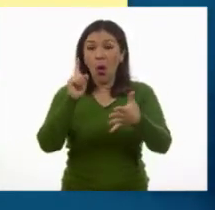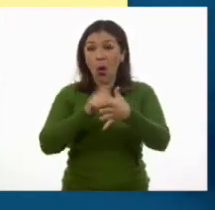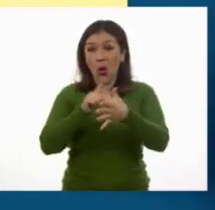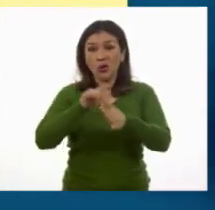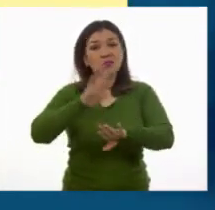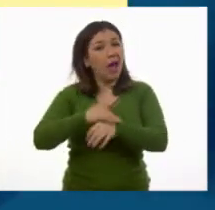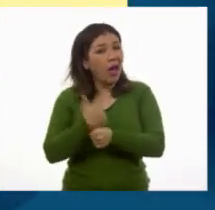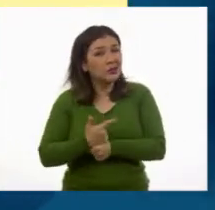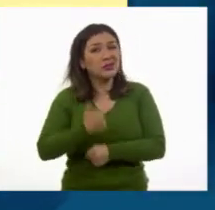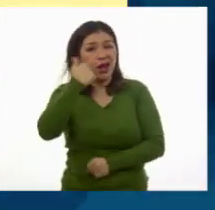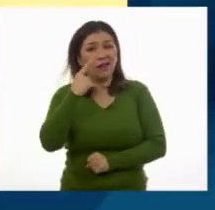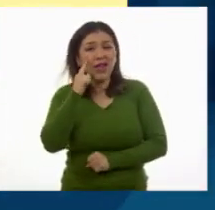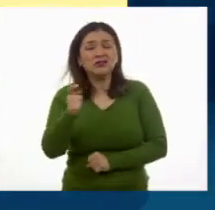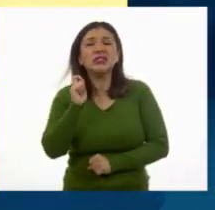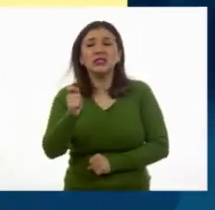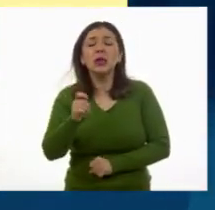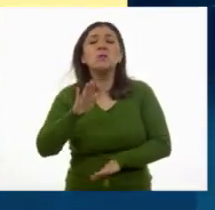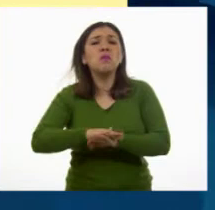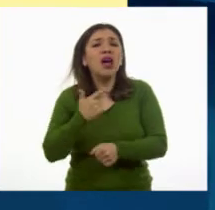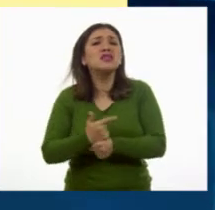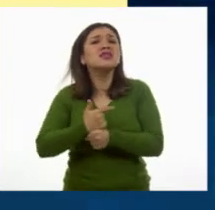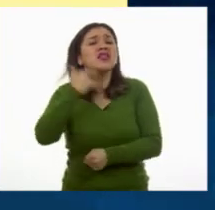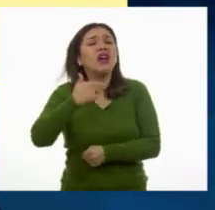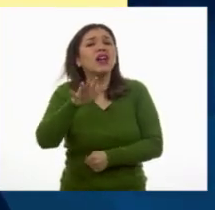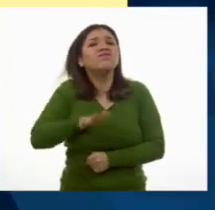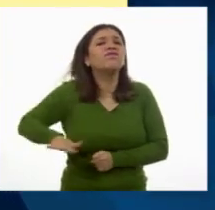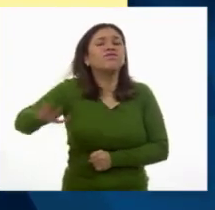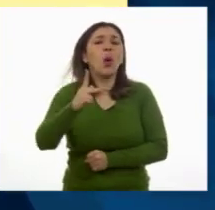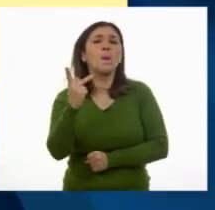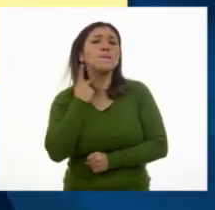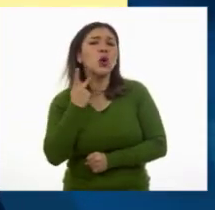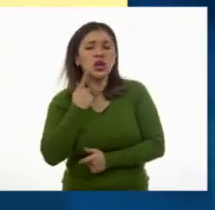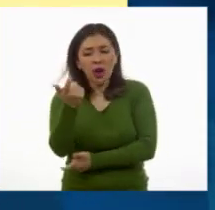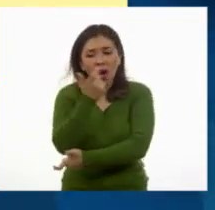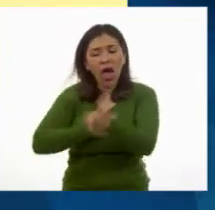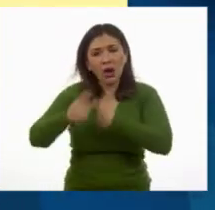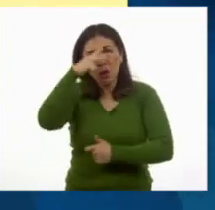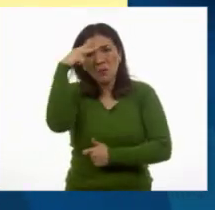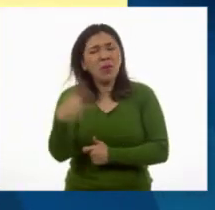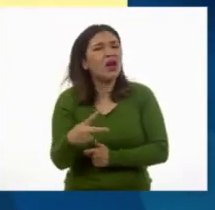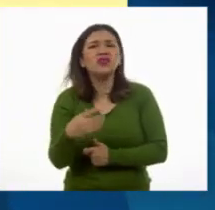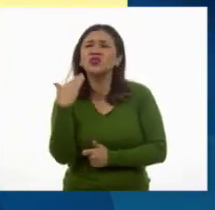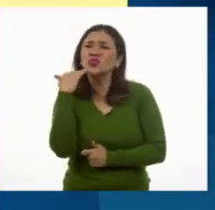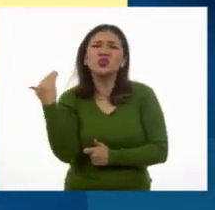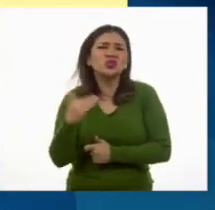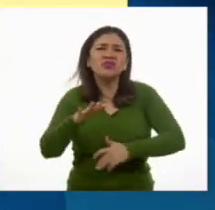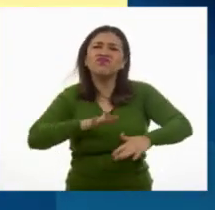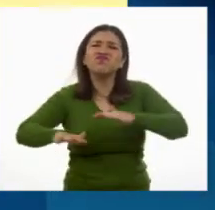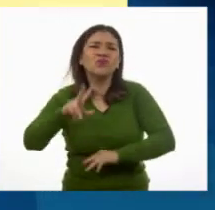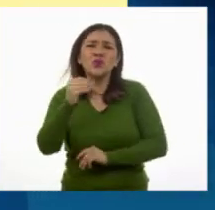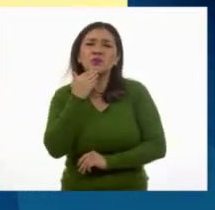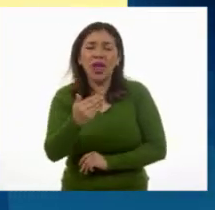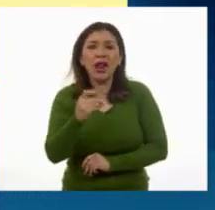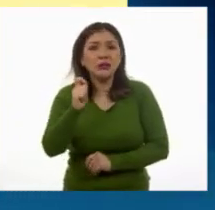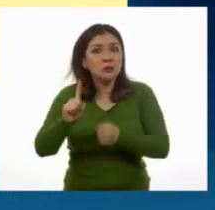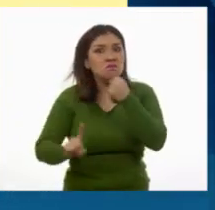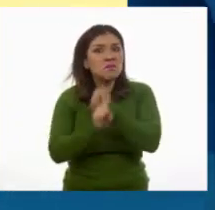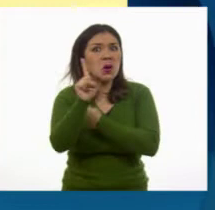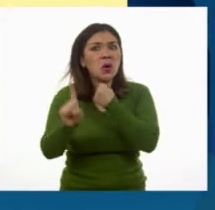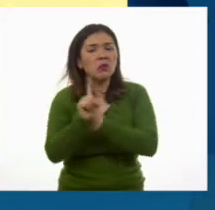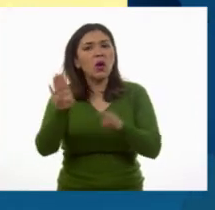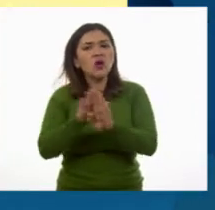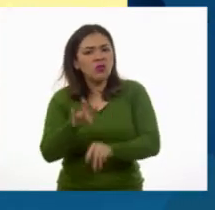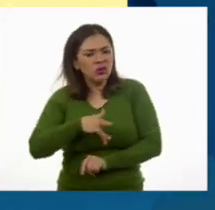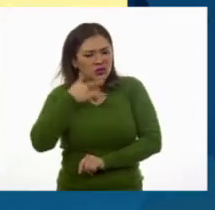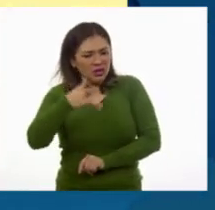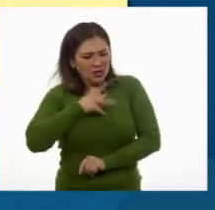muy grave de esta guerra es que agravó la inestabilidad política y económica de nuestro país. Fue una crisis de la